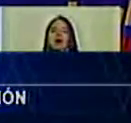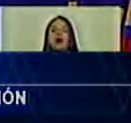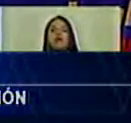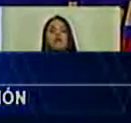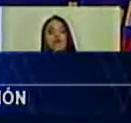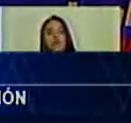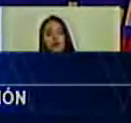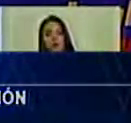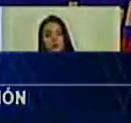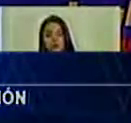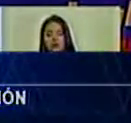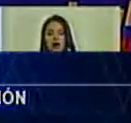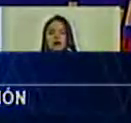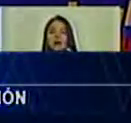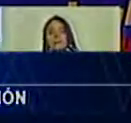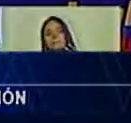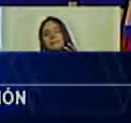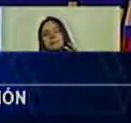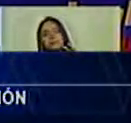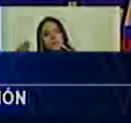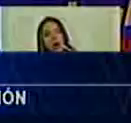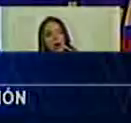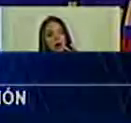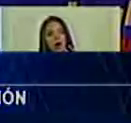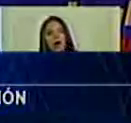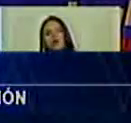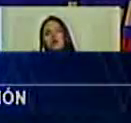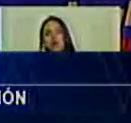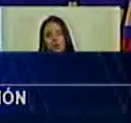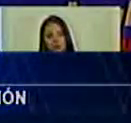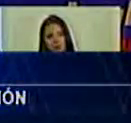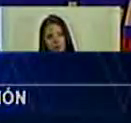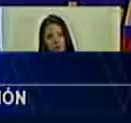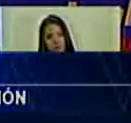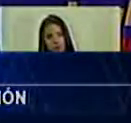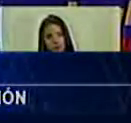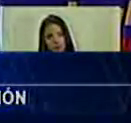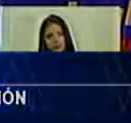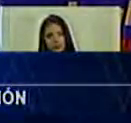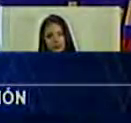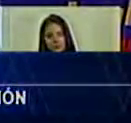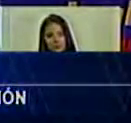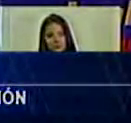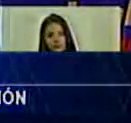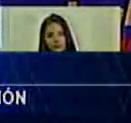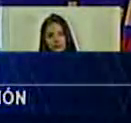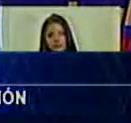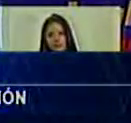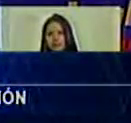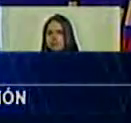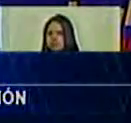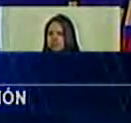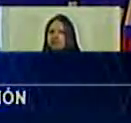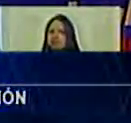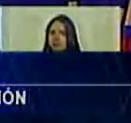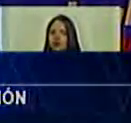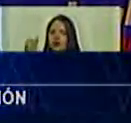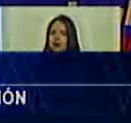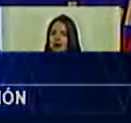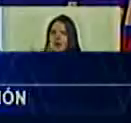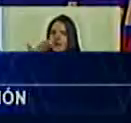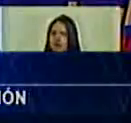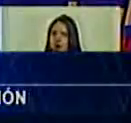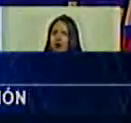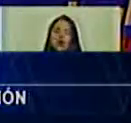Popular y militantes de Un Nuevo Tiempo, que se inscribieron sobre todo en